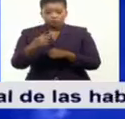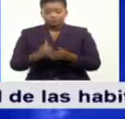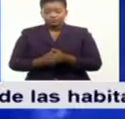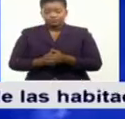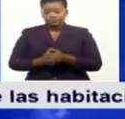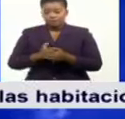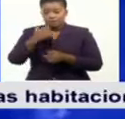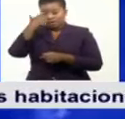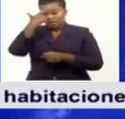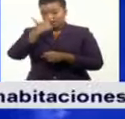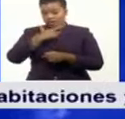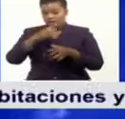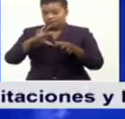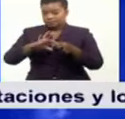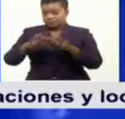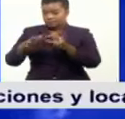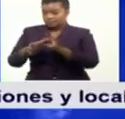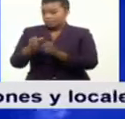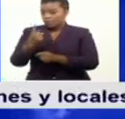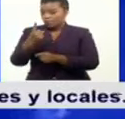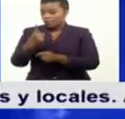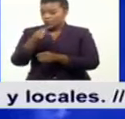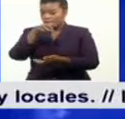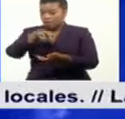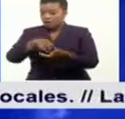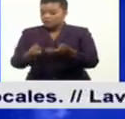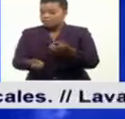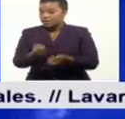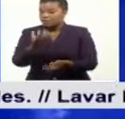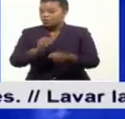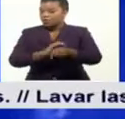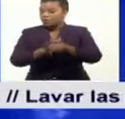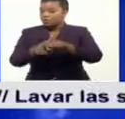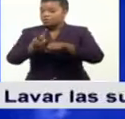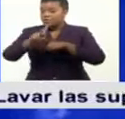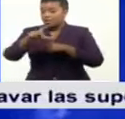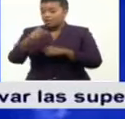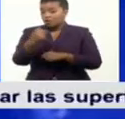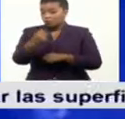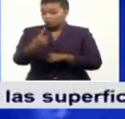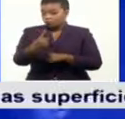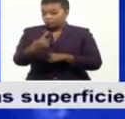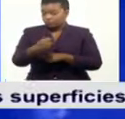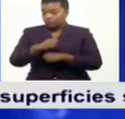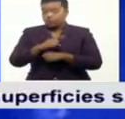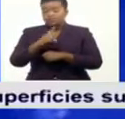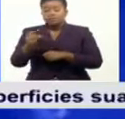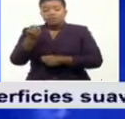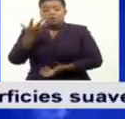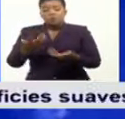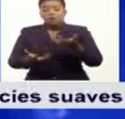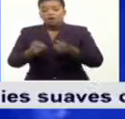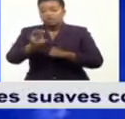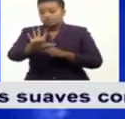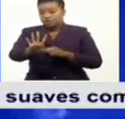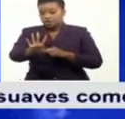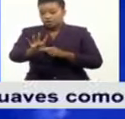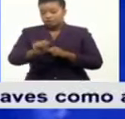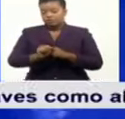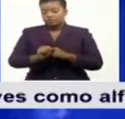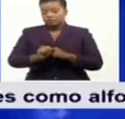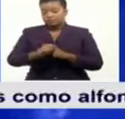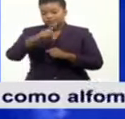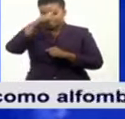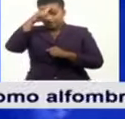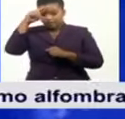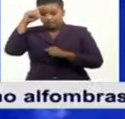Artemisa 1 evento, Villa Clara 1 evento, Cienfuegos con 5, Santi